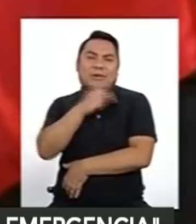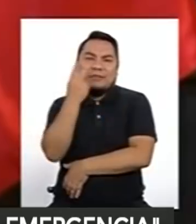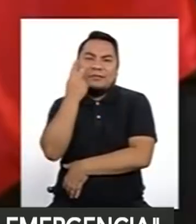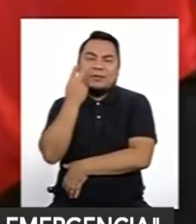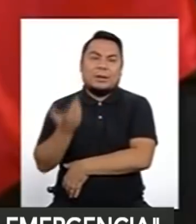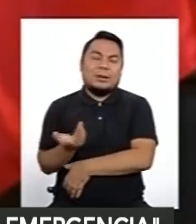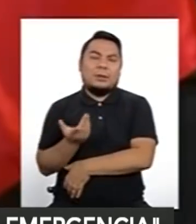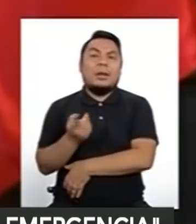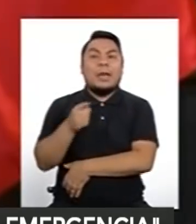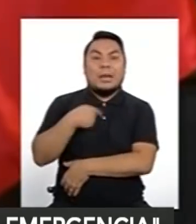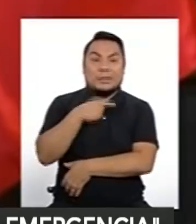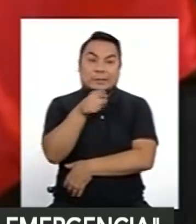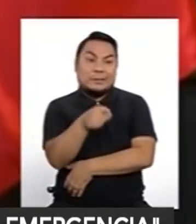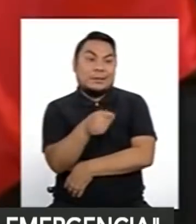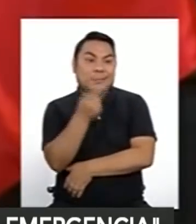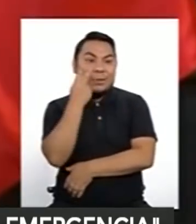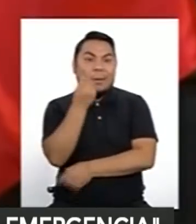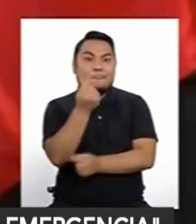un negocio